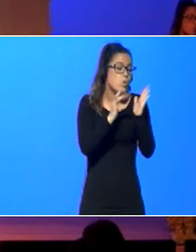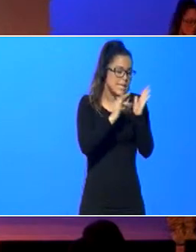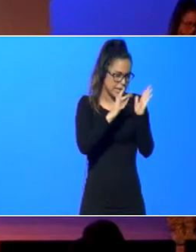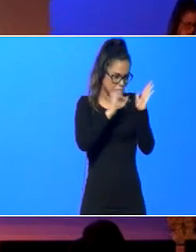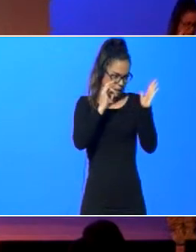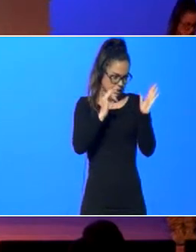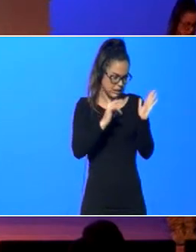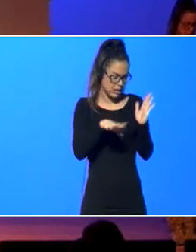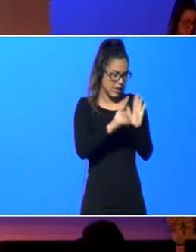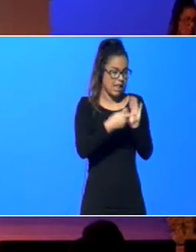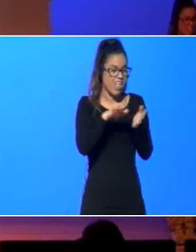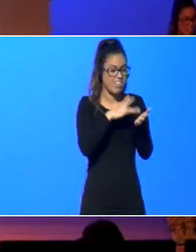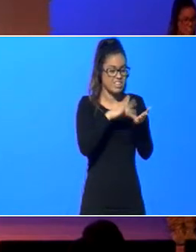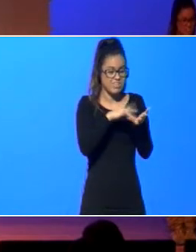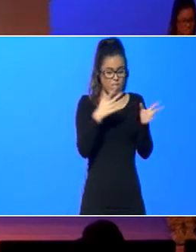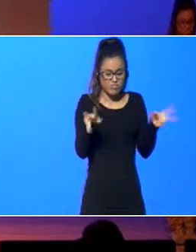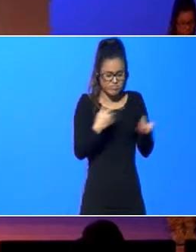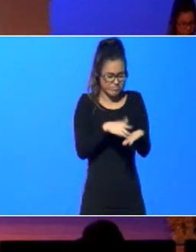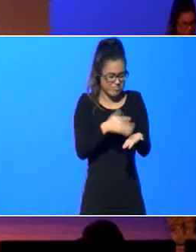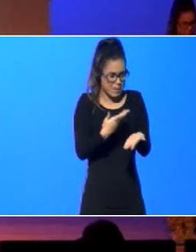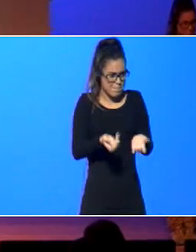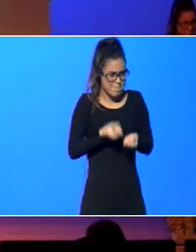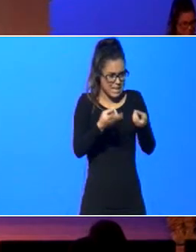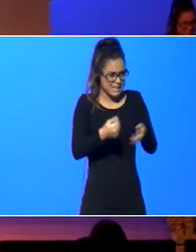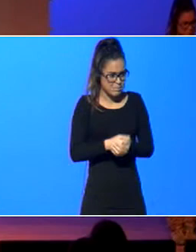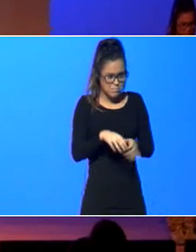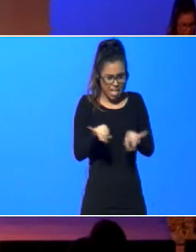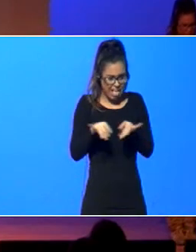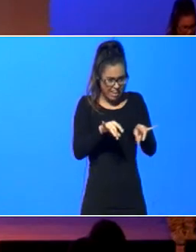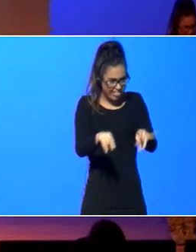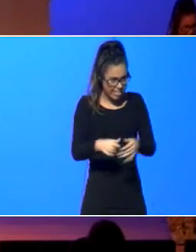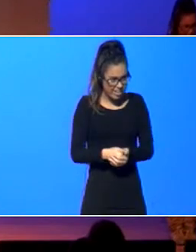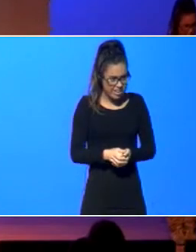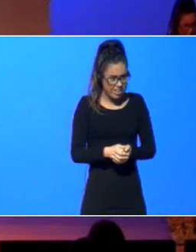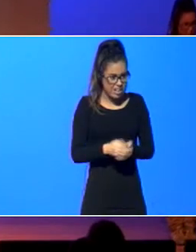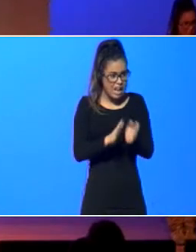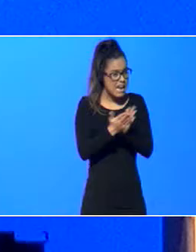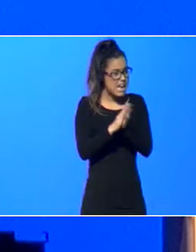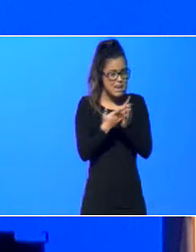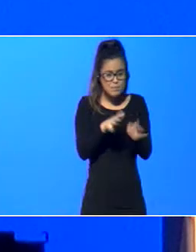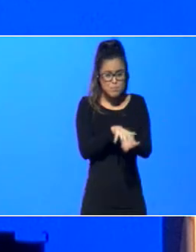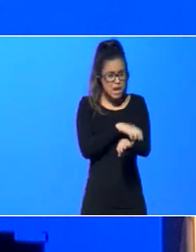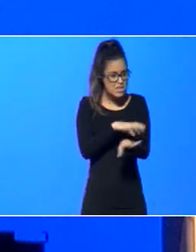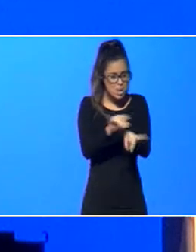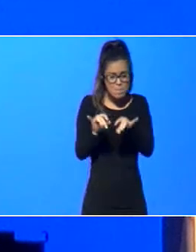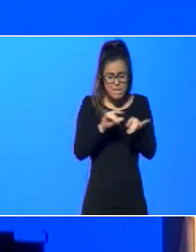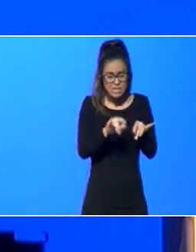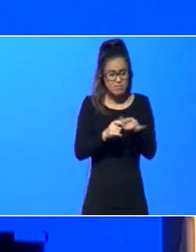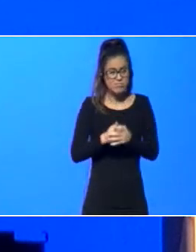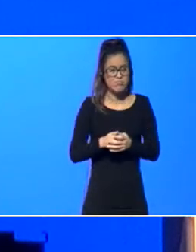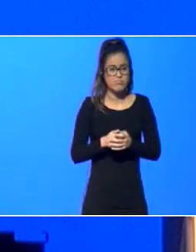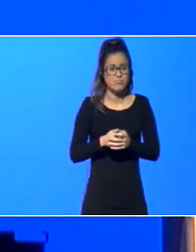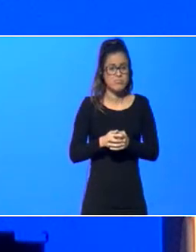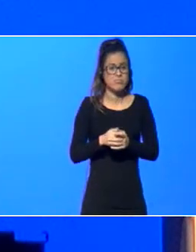No valen para nada la mitad de los contenidos. No valen absolutamente para nada. De verdad que no. Solo mantienen